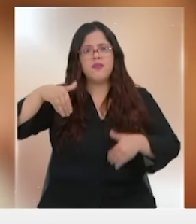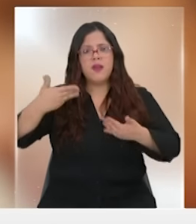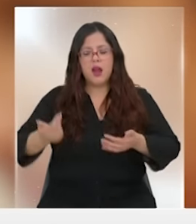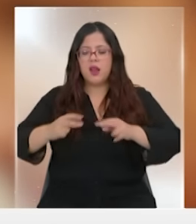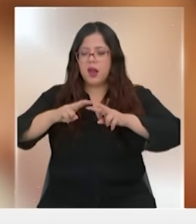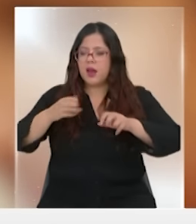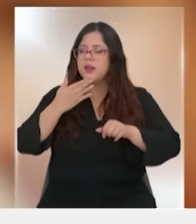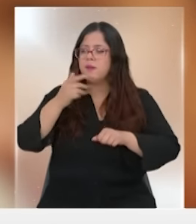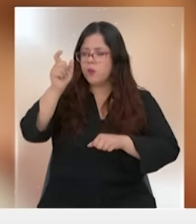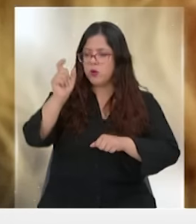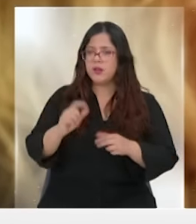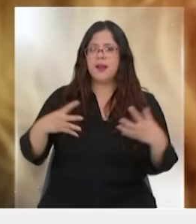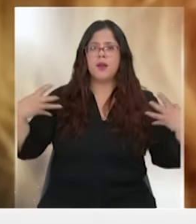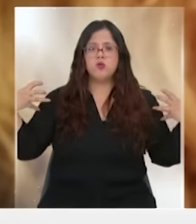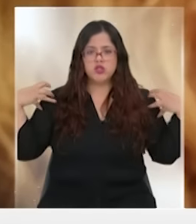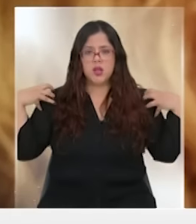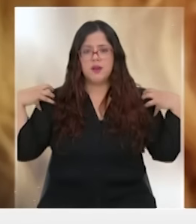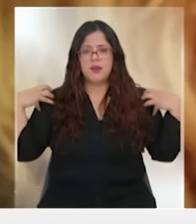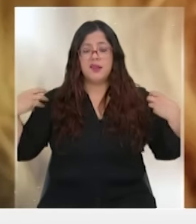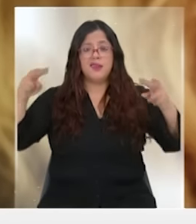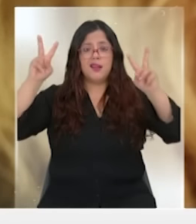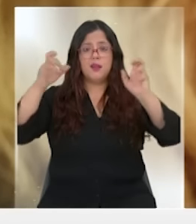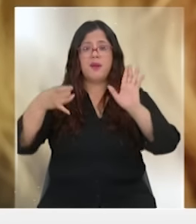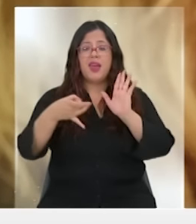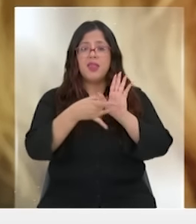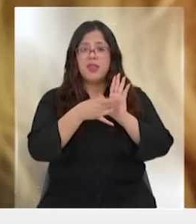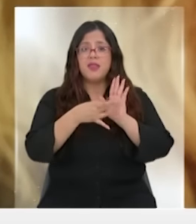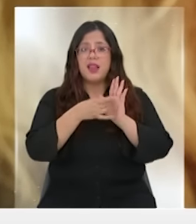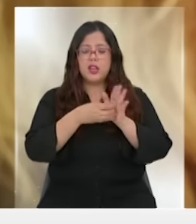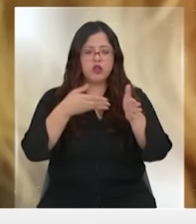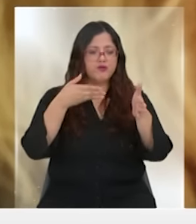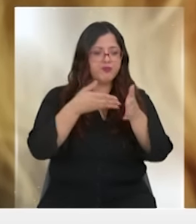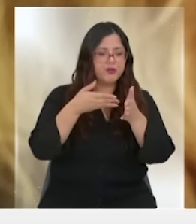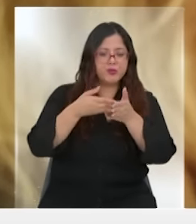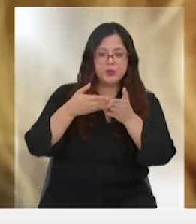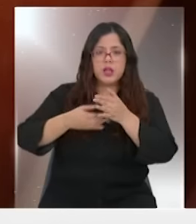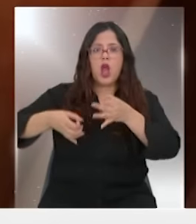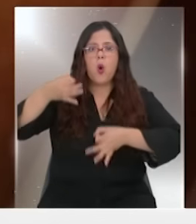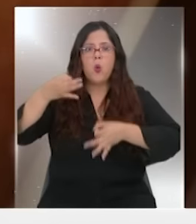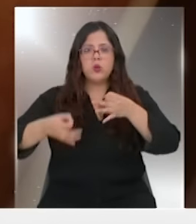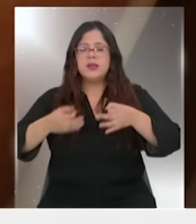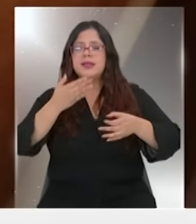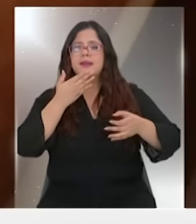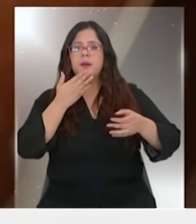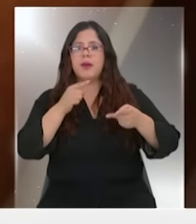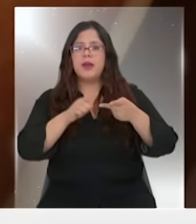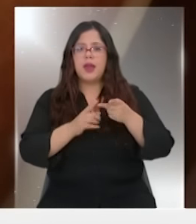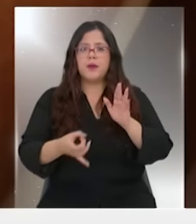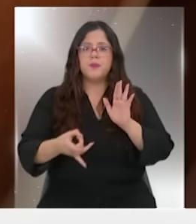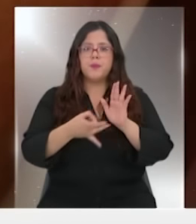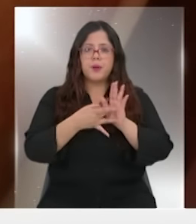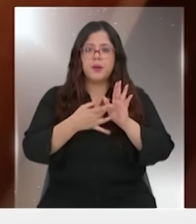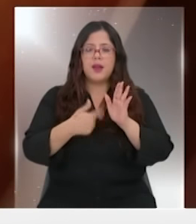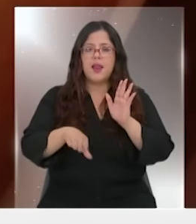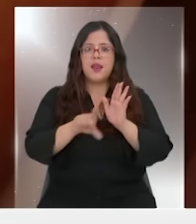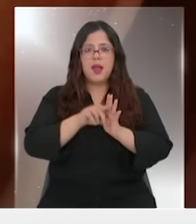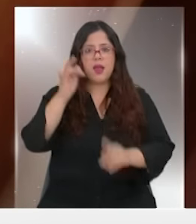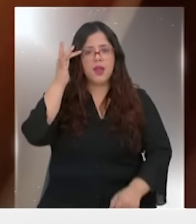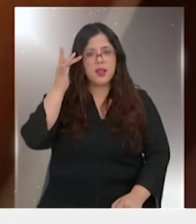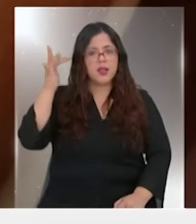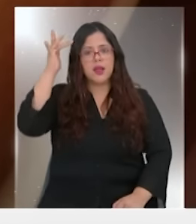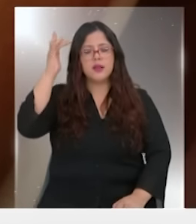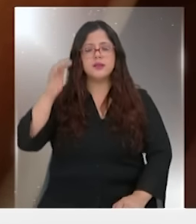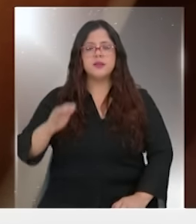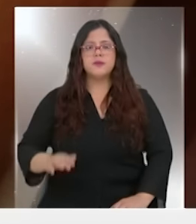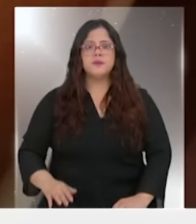también como imputado. Los presuntos delitos son obstrucción a la justicia e infracción a la ley de inteligencia.